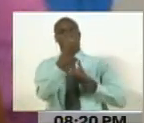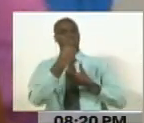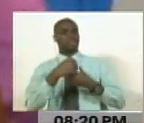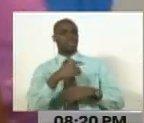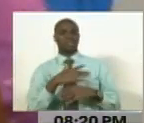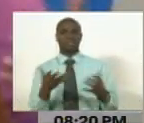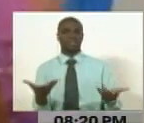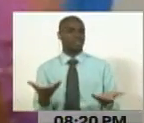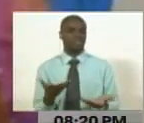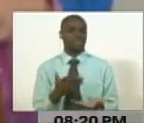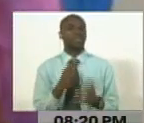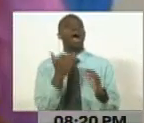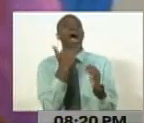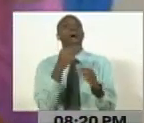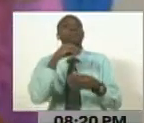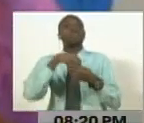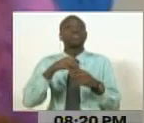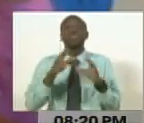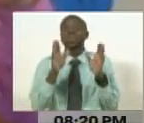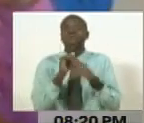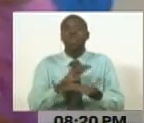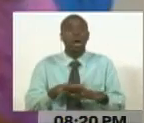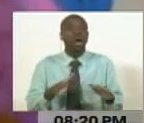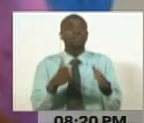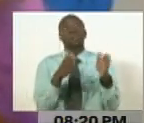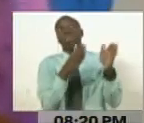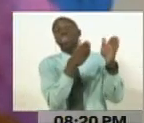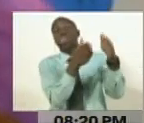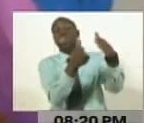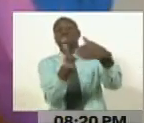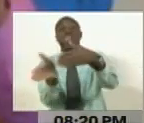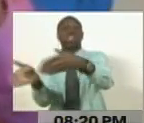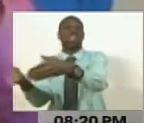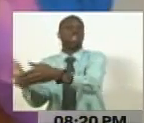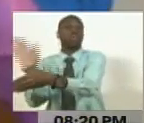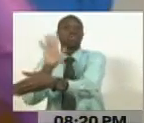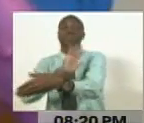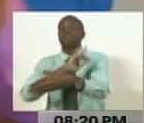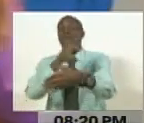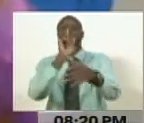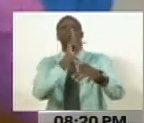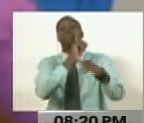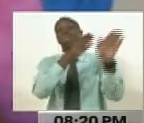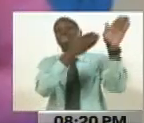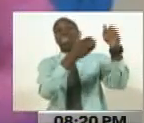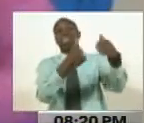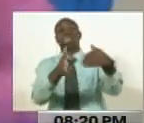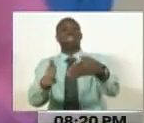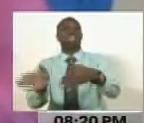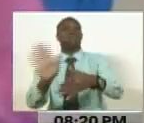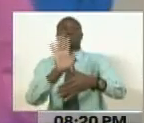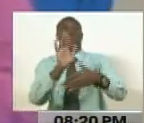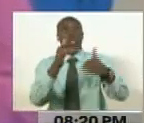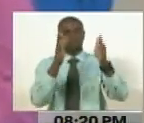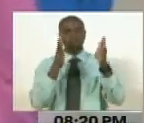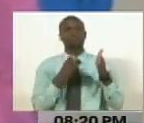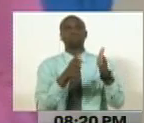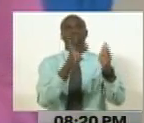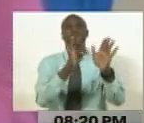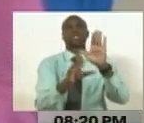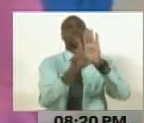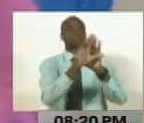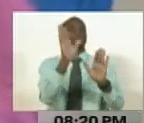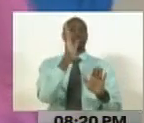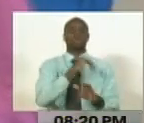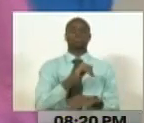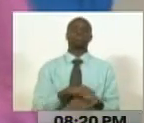de asidero descarrilado. Los vamos a llamar descarrilados, que no la institucionalidad.